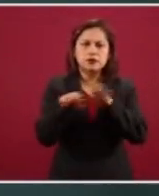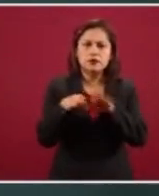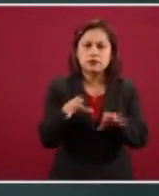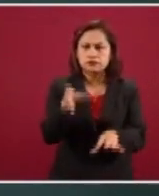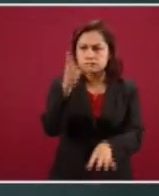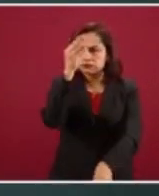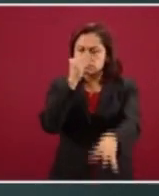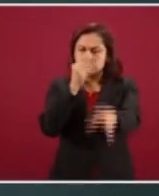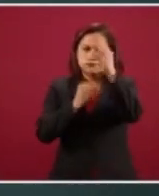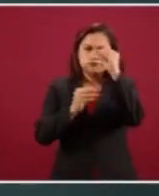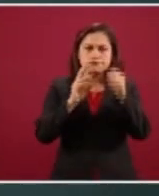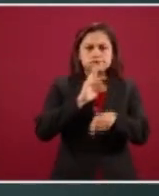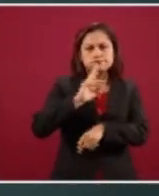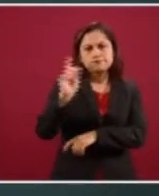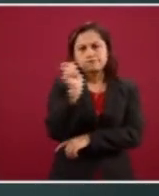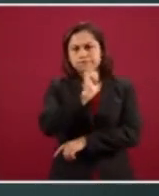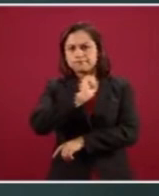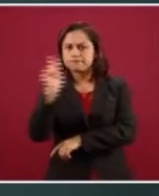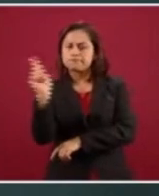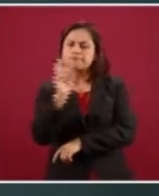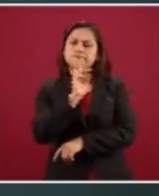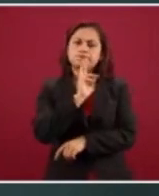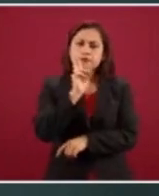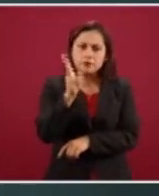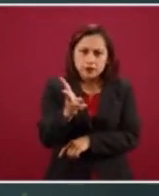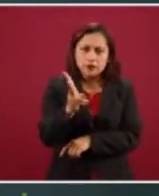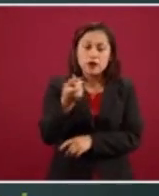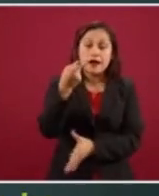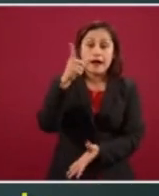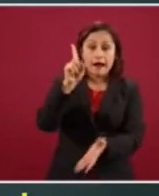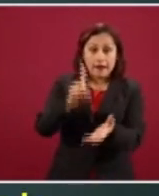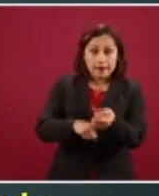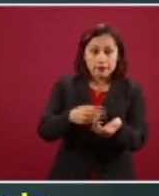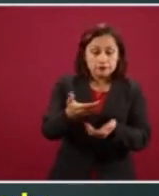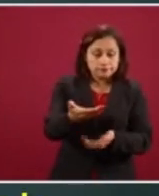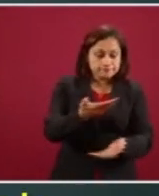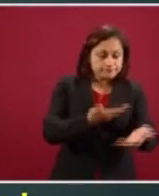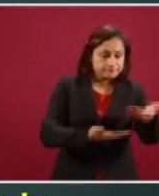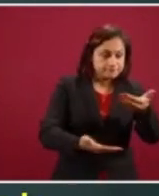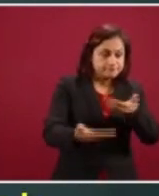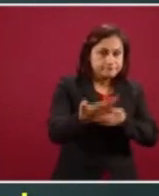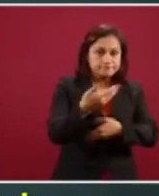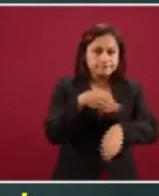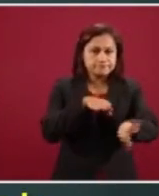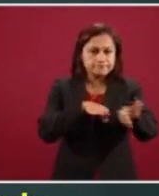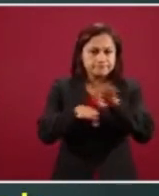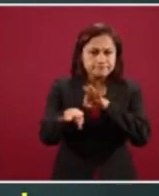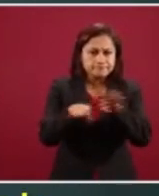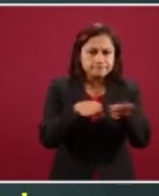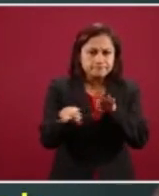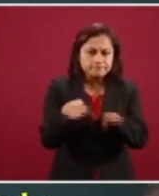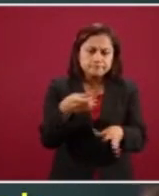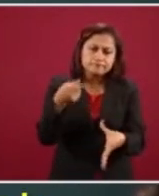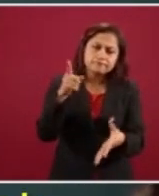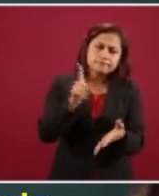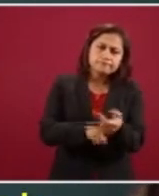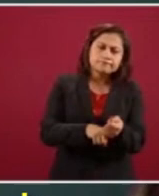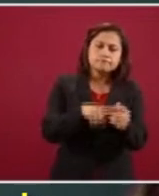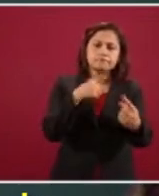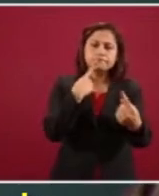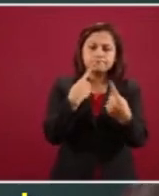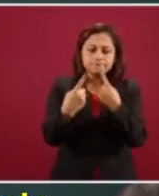mayor calificación, que las relaciones laborales se sustenten en un diálogo social